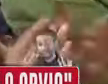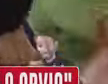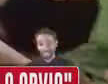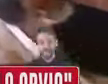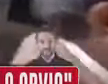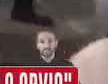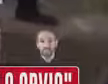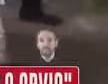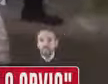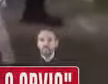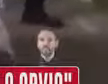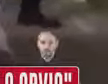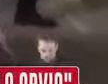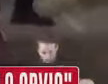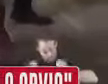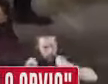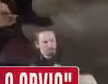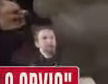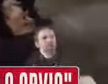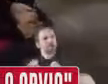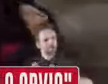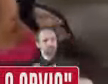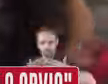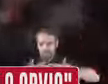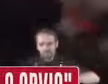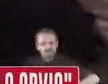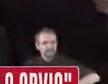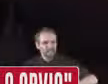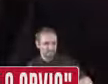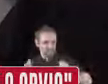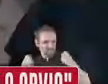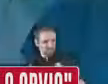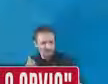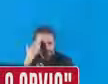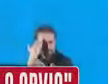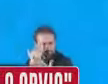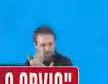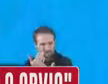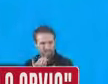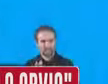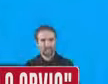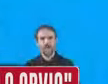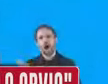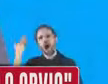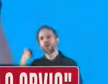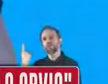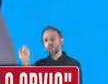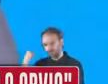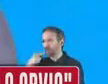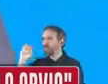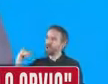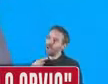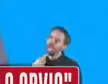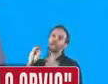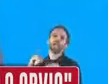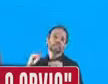se pusieron una pechera esa pechera que tanto les molestó en algún momento a otros cuando los